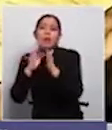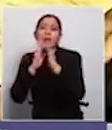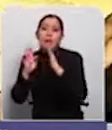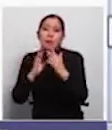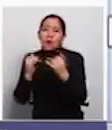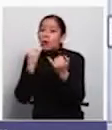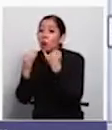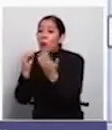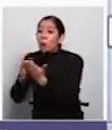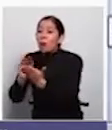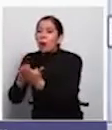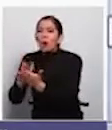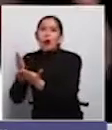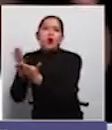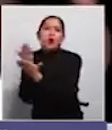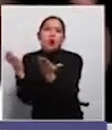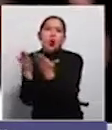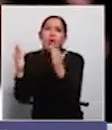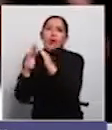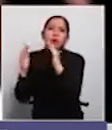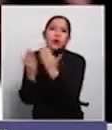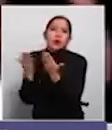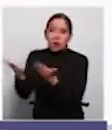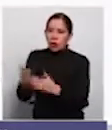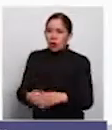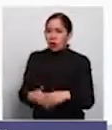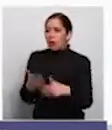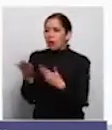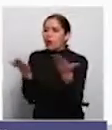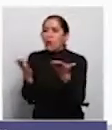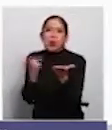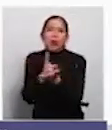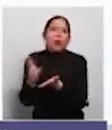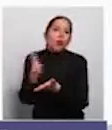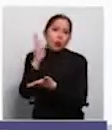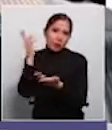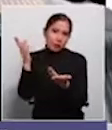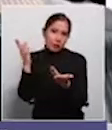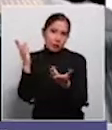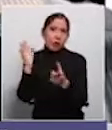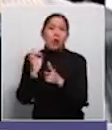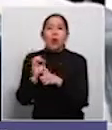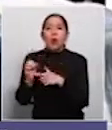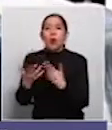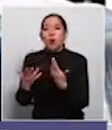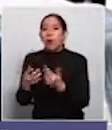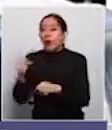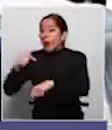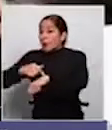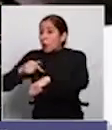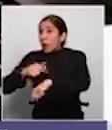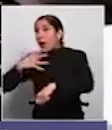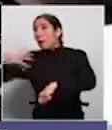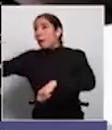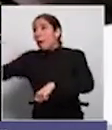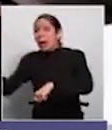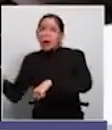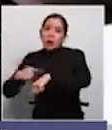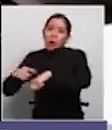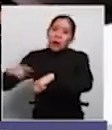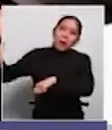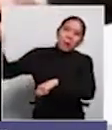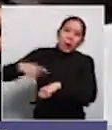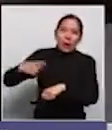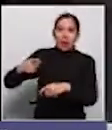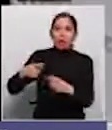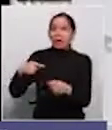que le permitan identificar el colegio, la universidad, sus patrones de salida, si estudia, si